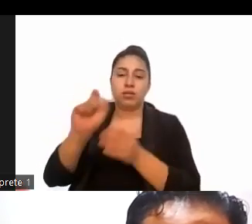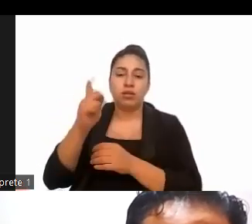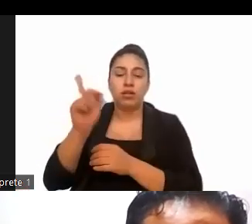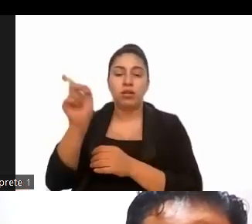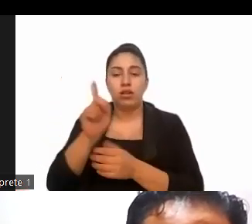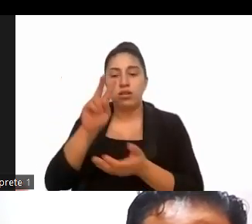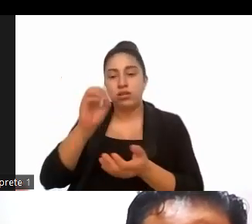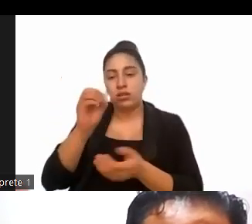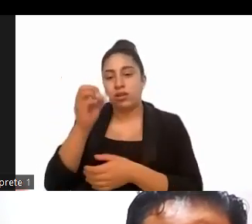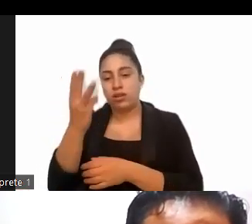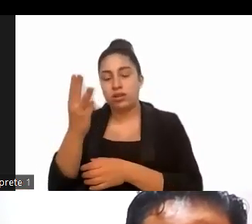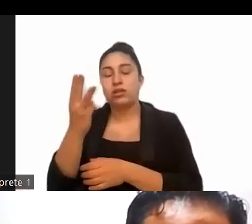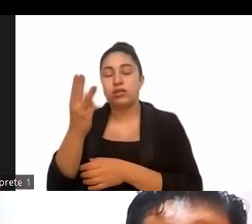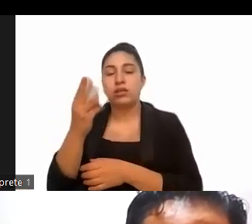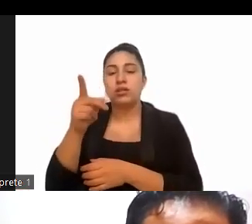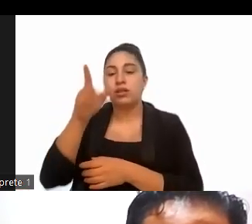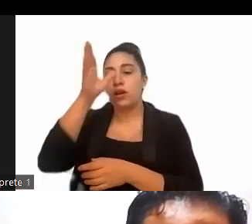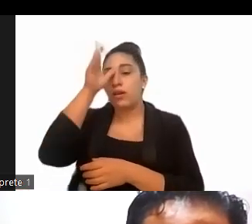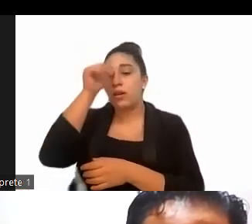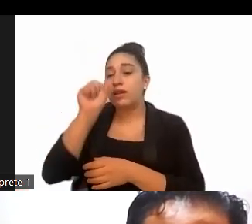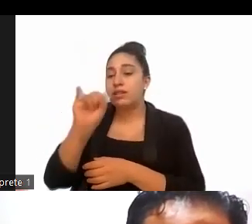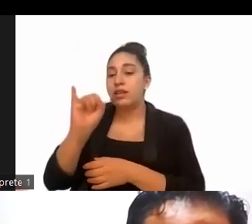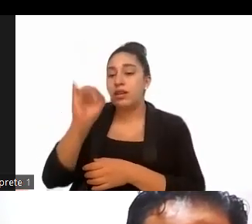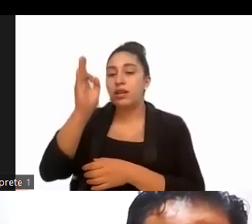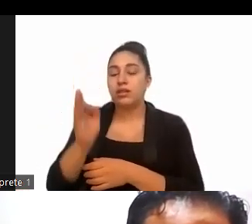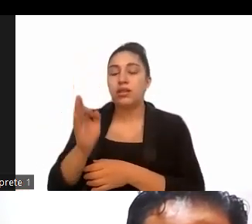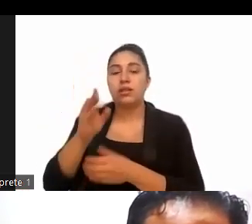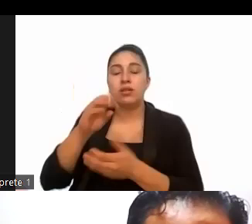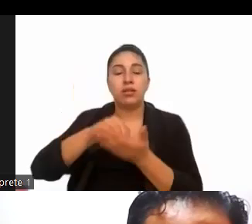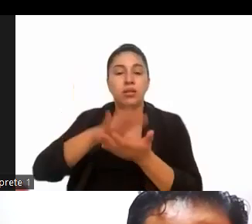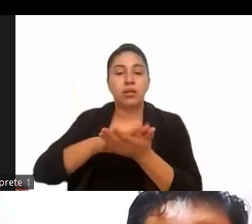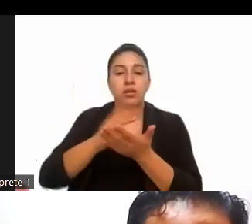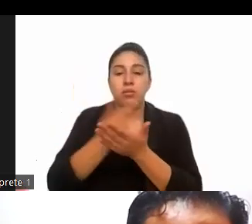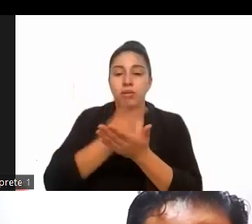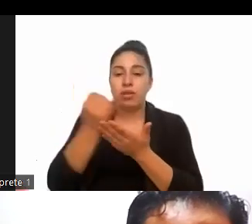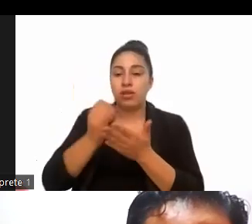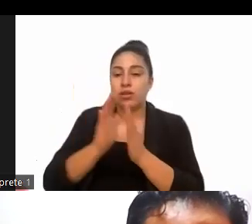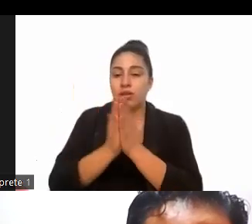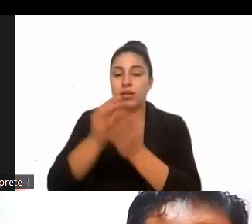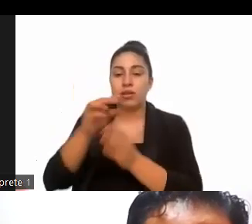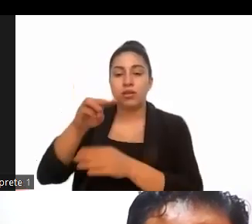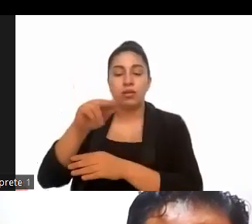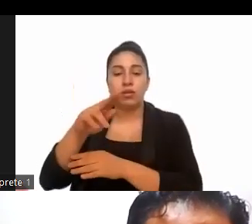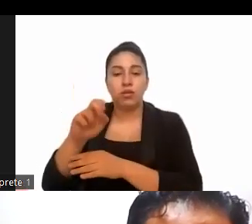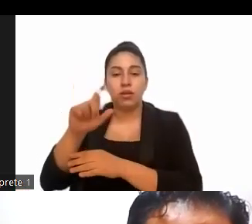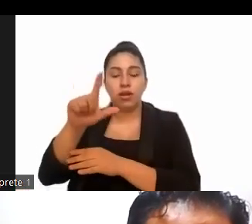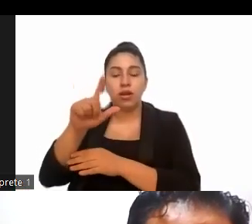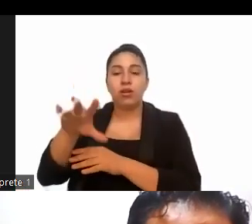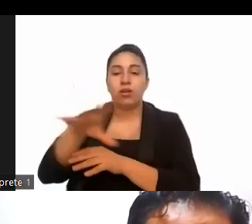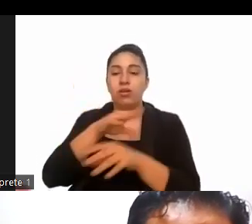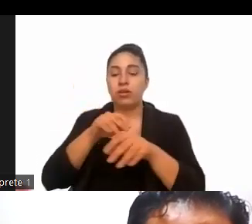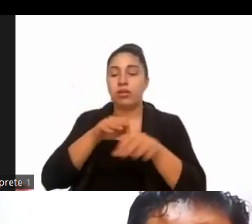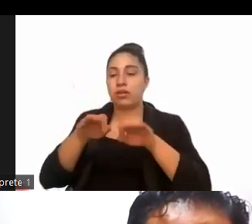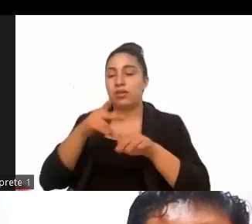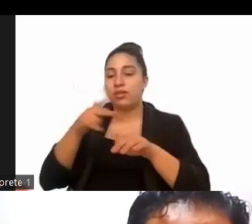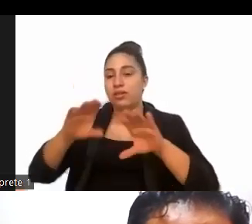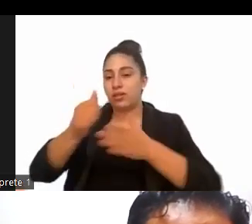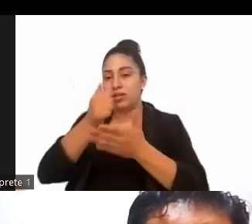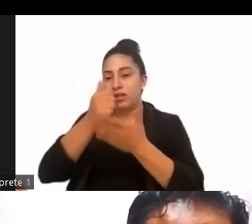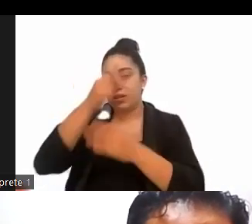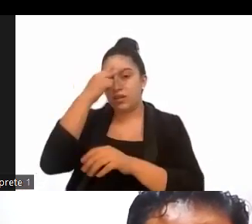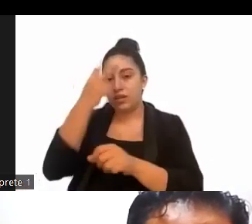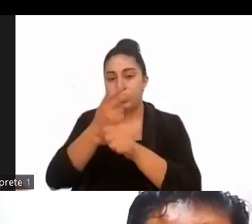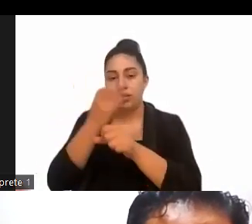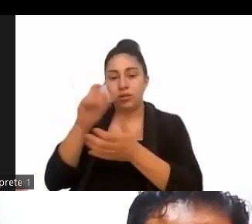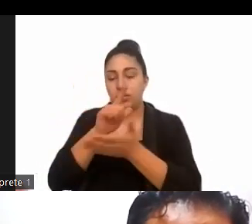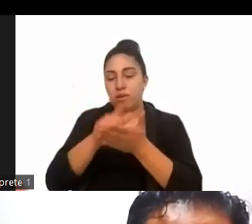/10-10-2022/03. Primero, se aprueba por unanimidad el proyecto de manual del Comité de Transparencia del Congreso de la Ciudad de México, segunda legislatura.